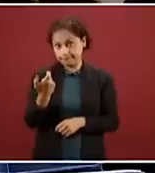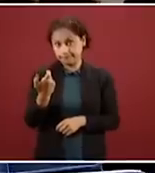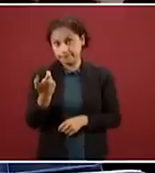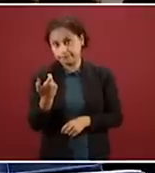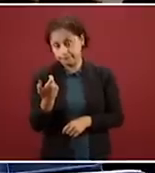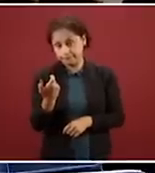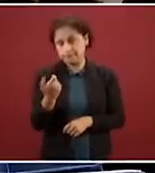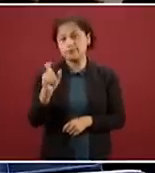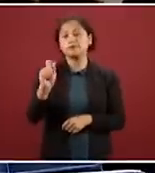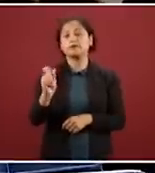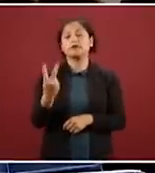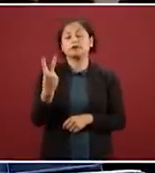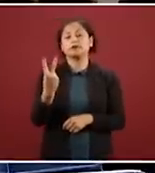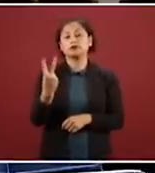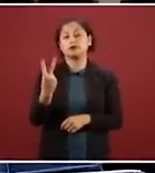con 22.